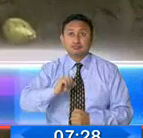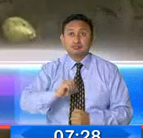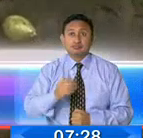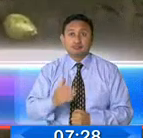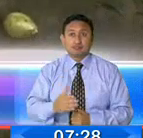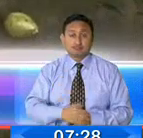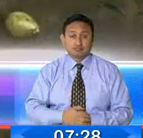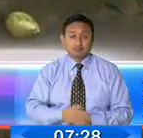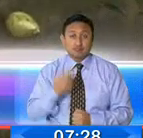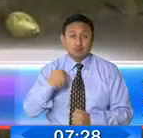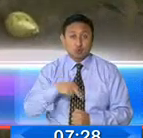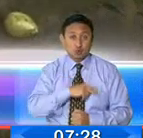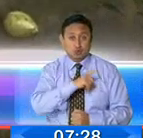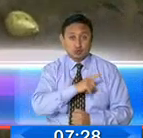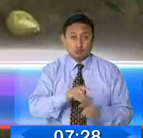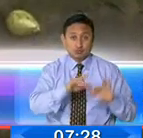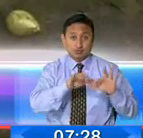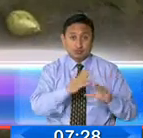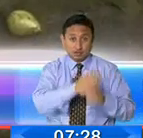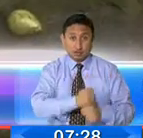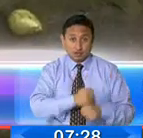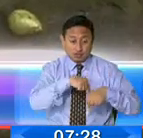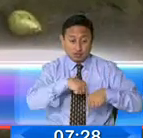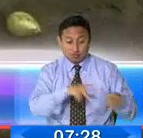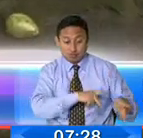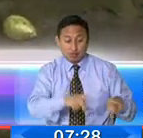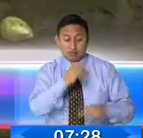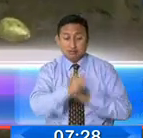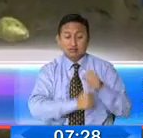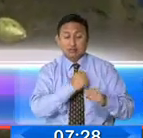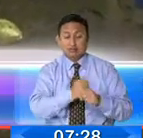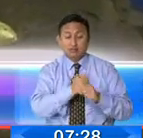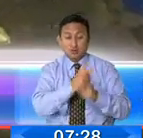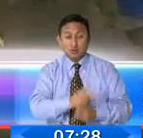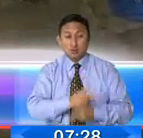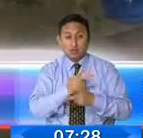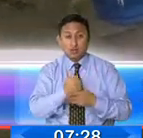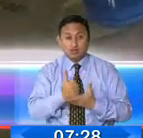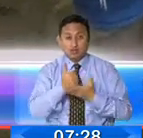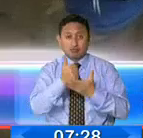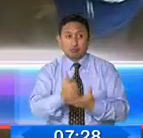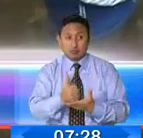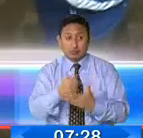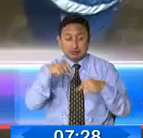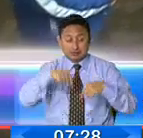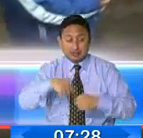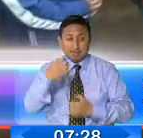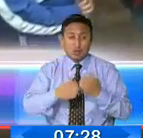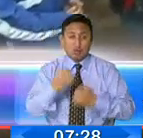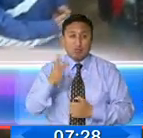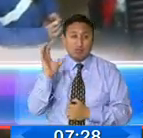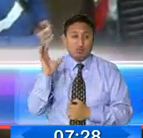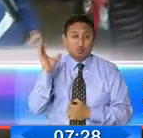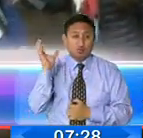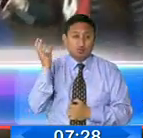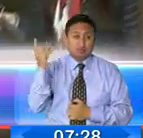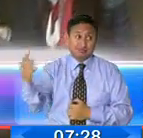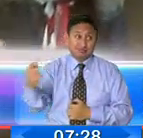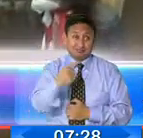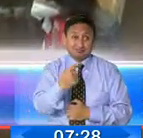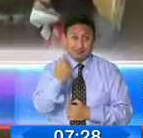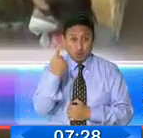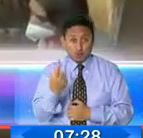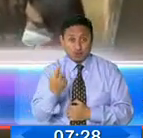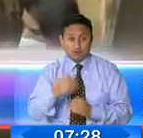Seguridad estamos activados con nuestro plan anual de prevención y respuesta ante eventos climáticos. Este es uno de ellos. Por eso